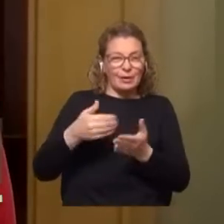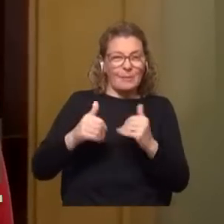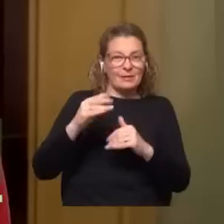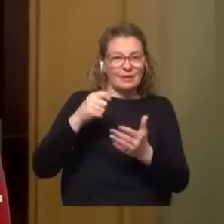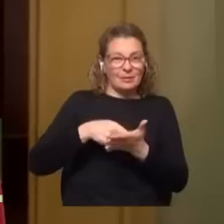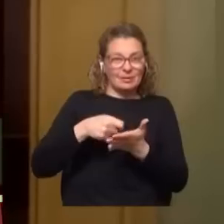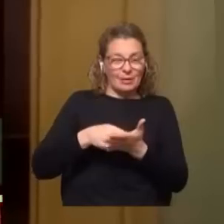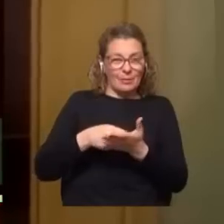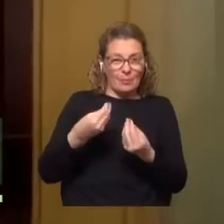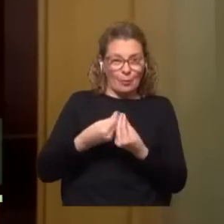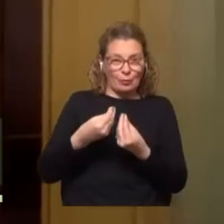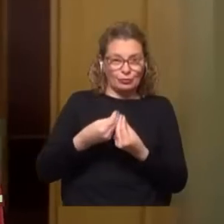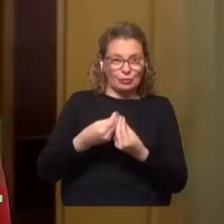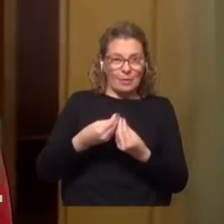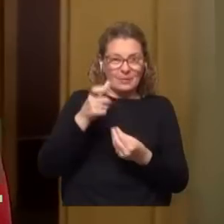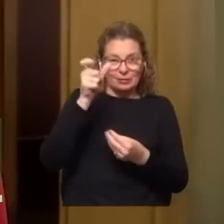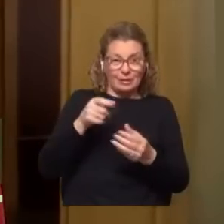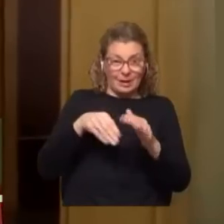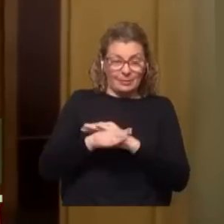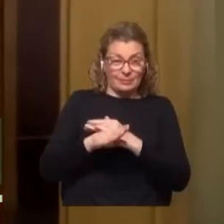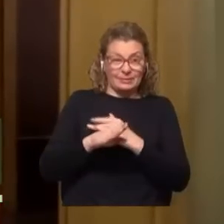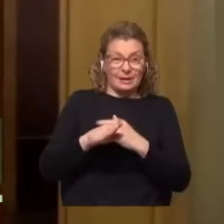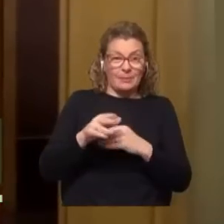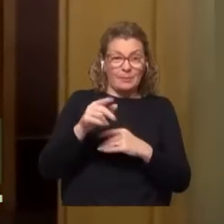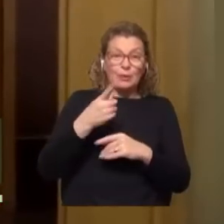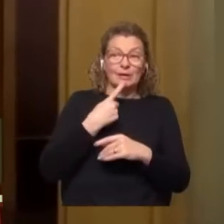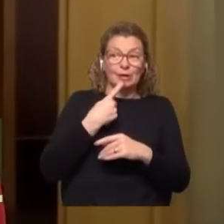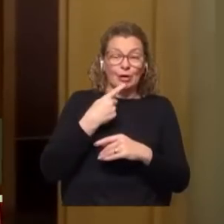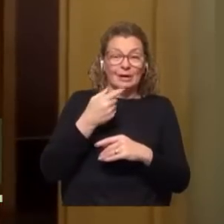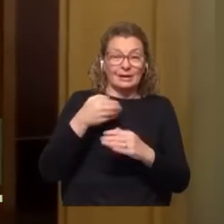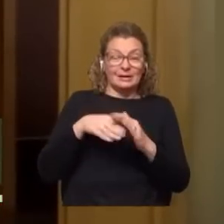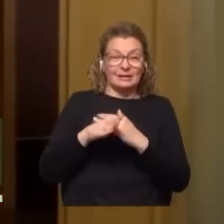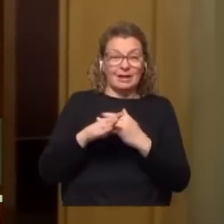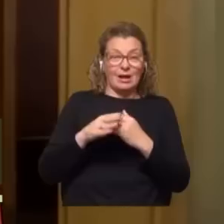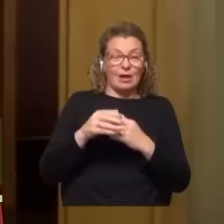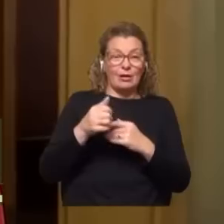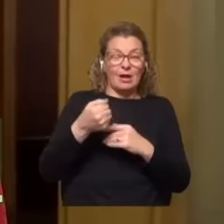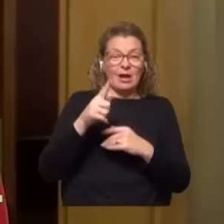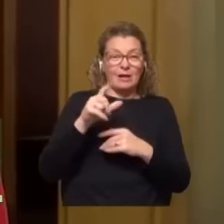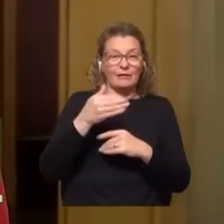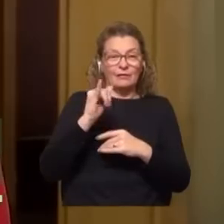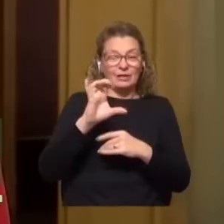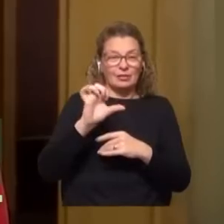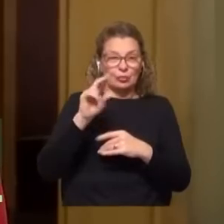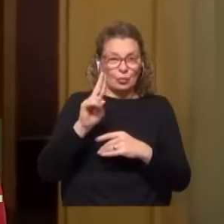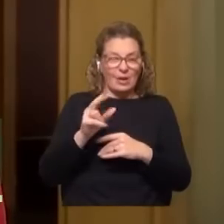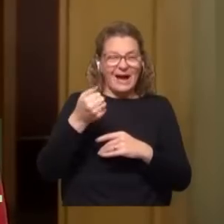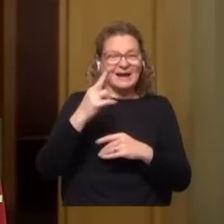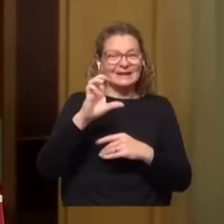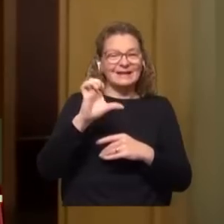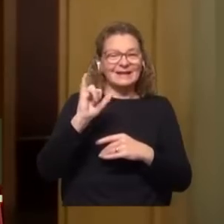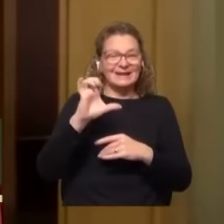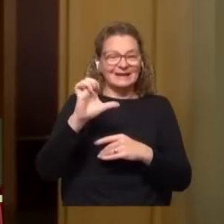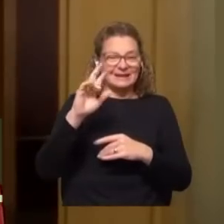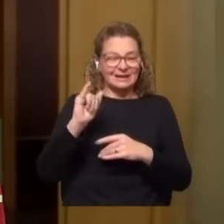es la cantidad de cargos políticos que ingresaron con el bissu también con arcieri en paysandú este bueno